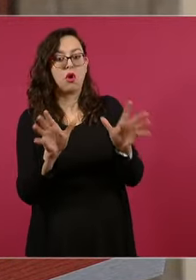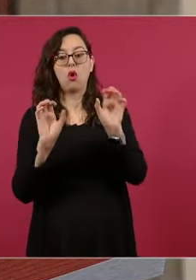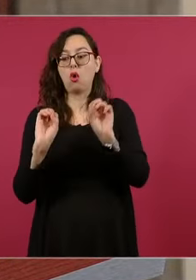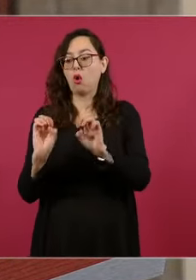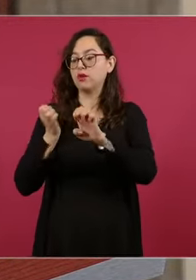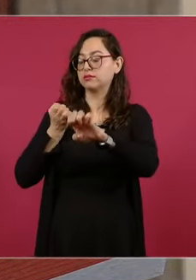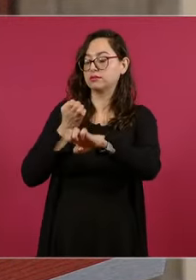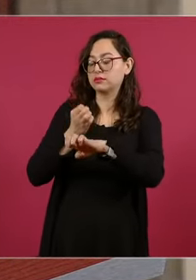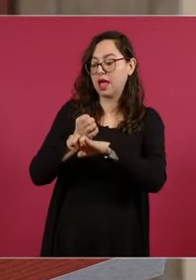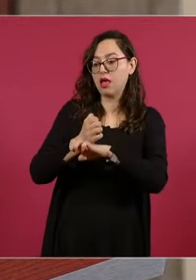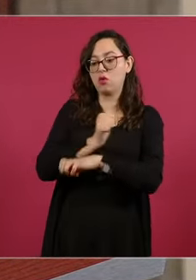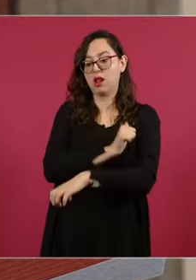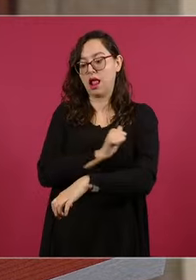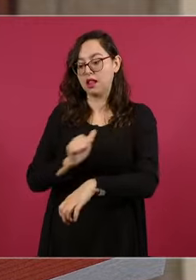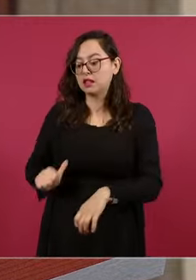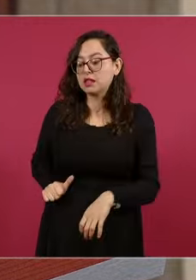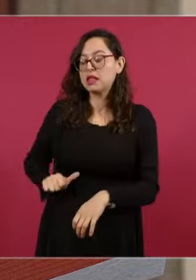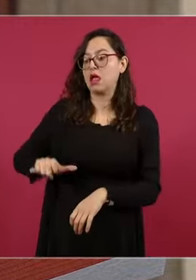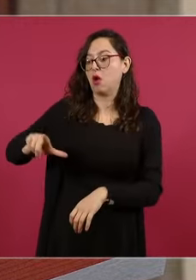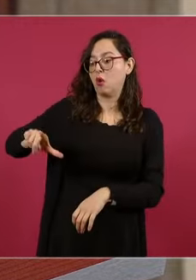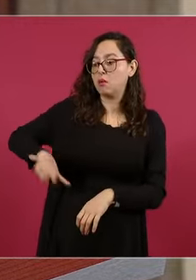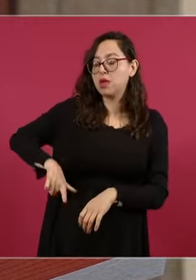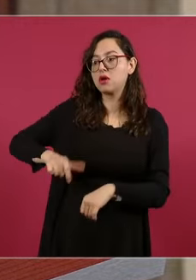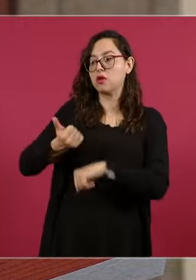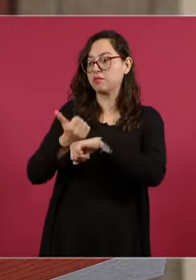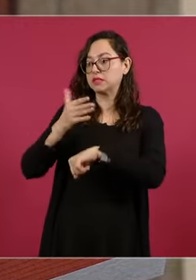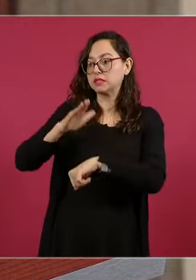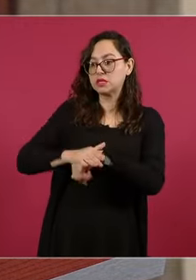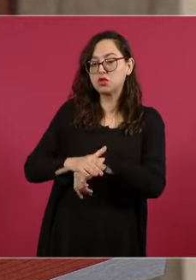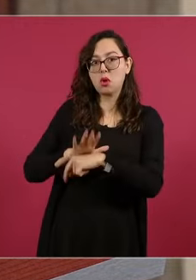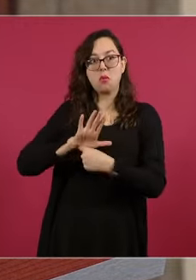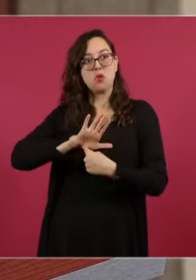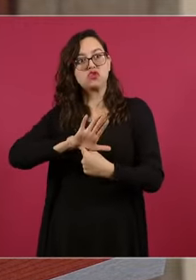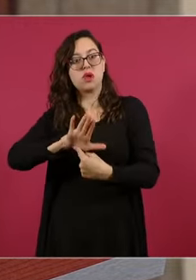federal o de alguna administración específica.